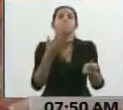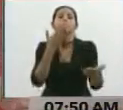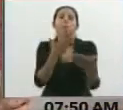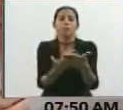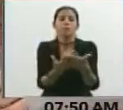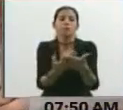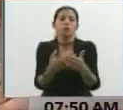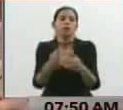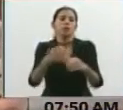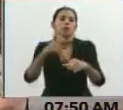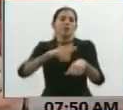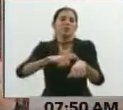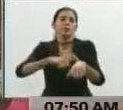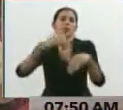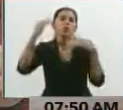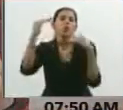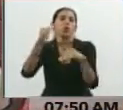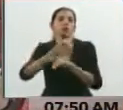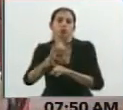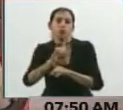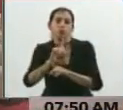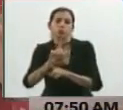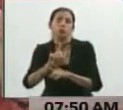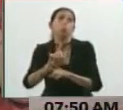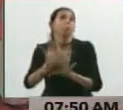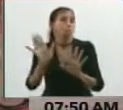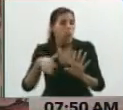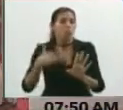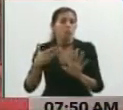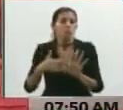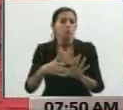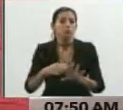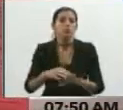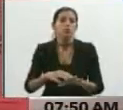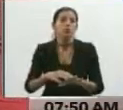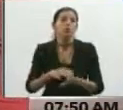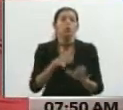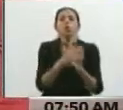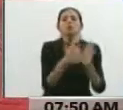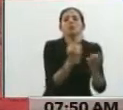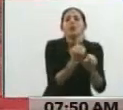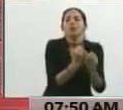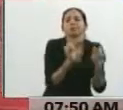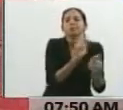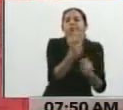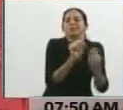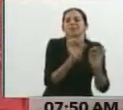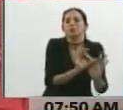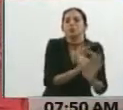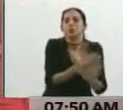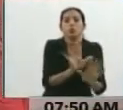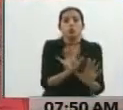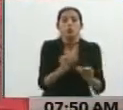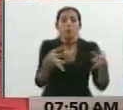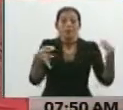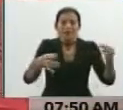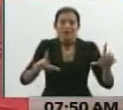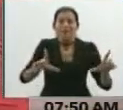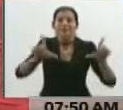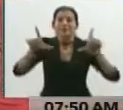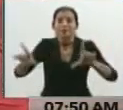como es como el caso de que se necesita hacer un trabajo aéreo en estos 120 días sino que le vamos a entregar ya un certificado electrónico